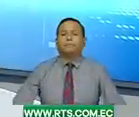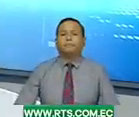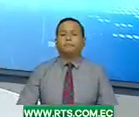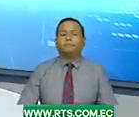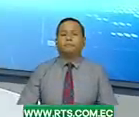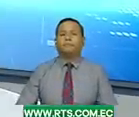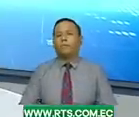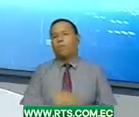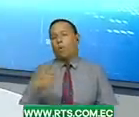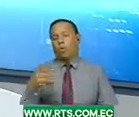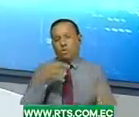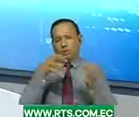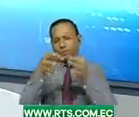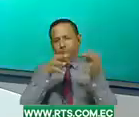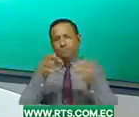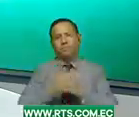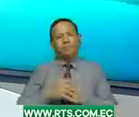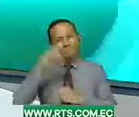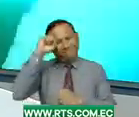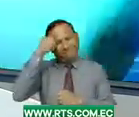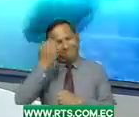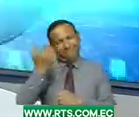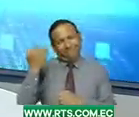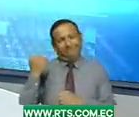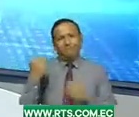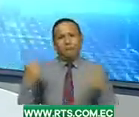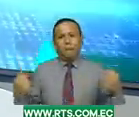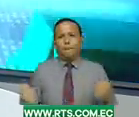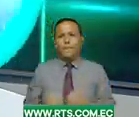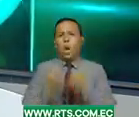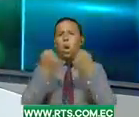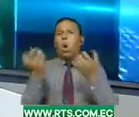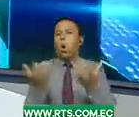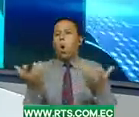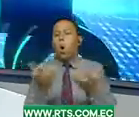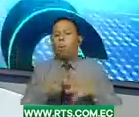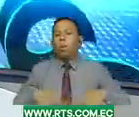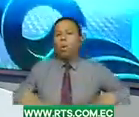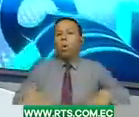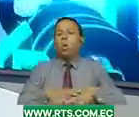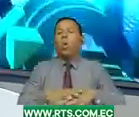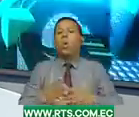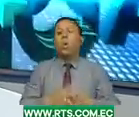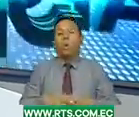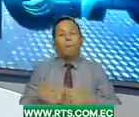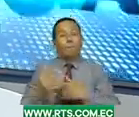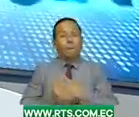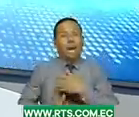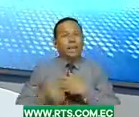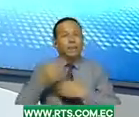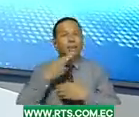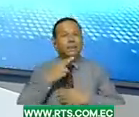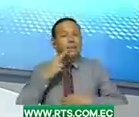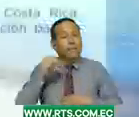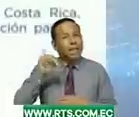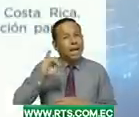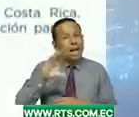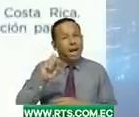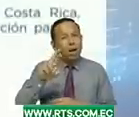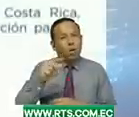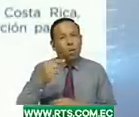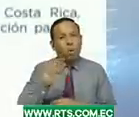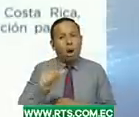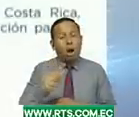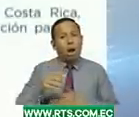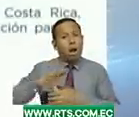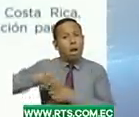Por otra parte, tras el accidente de tránsito ocurrido en el departamento Río San Juan, en el sur de Nicaragua, la Cancillería ecuatoriana confirmó